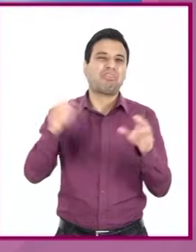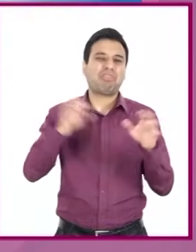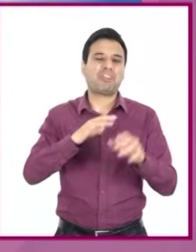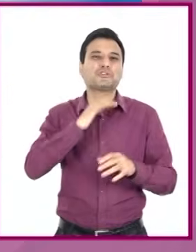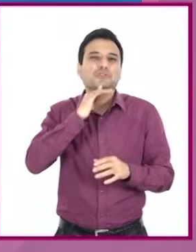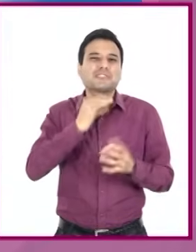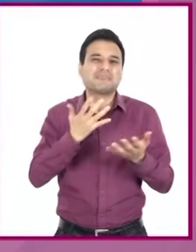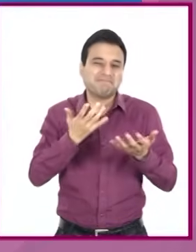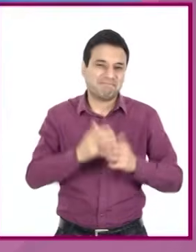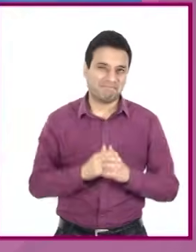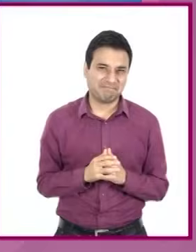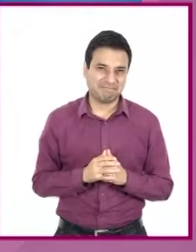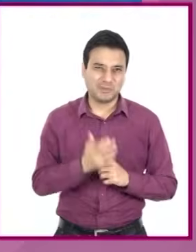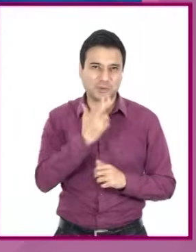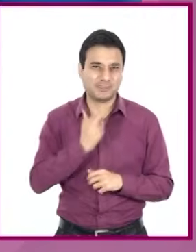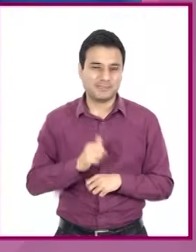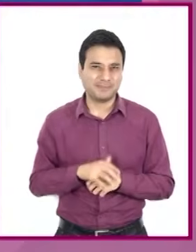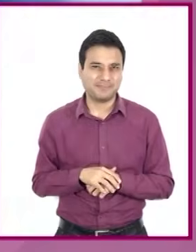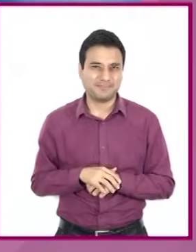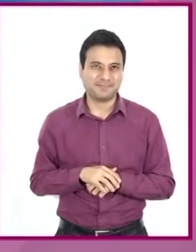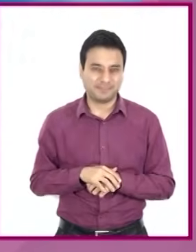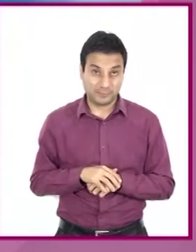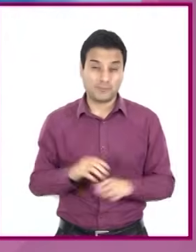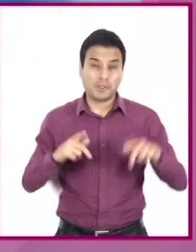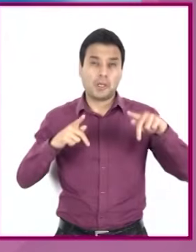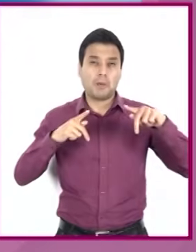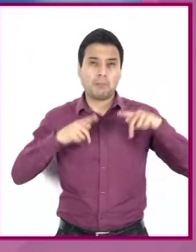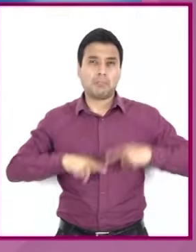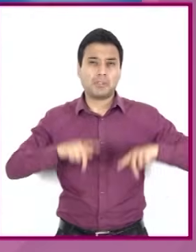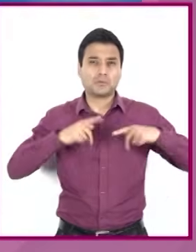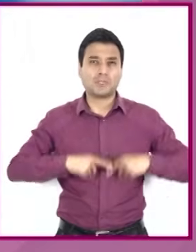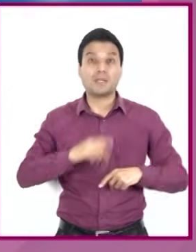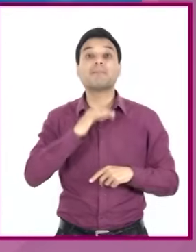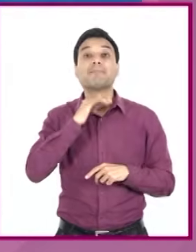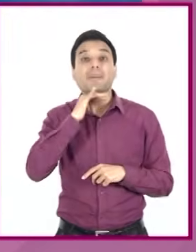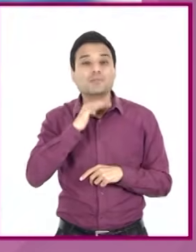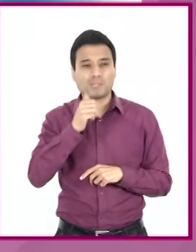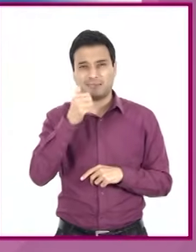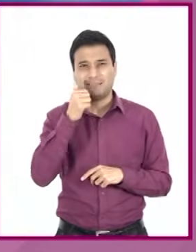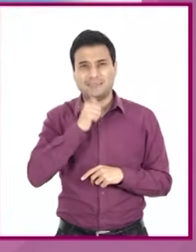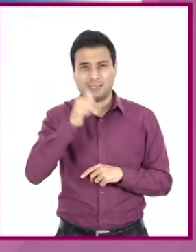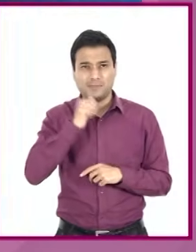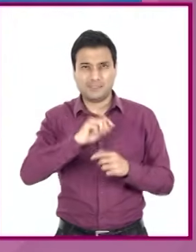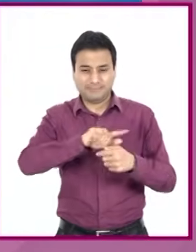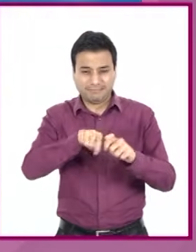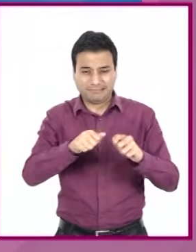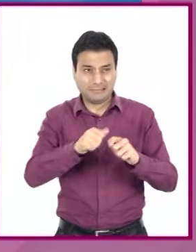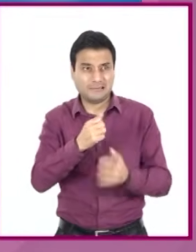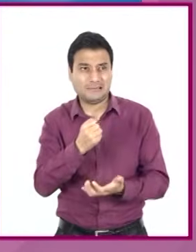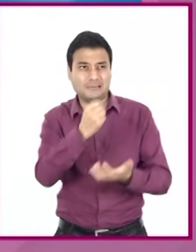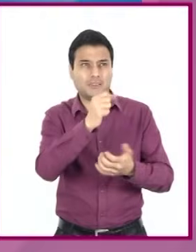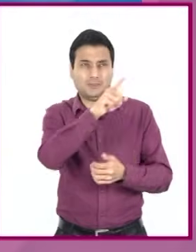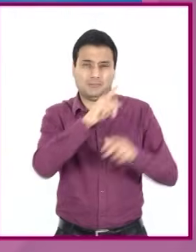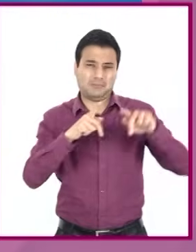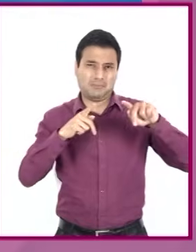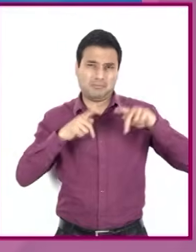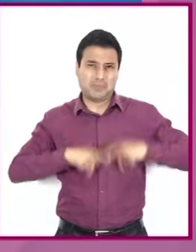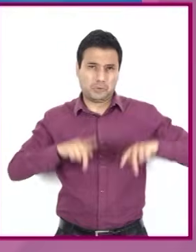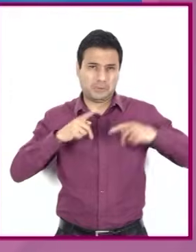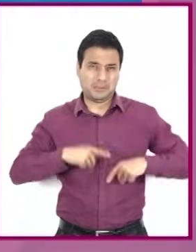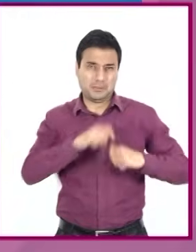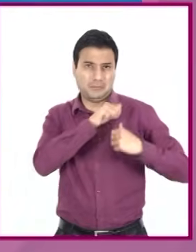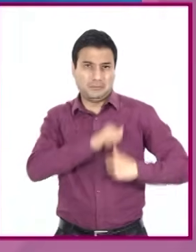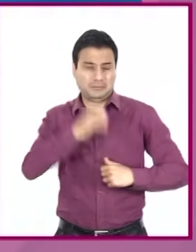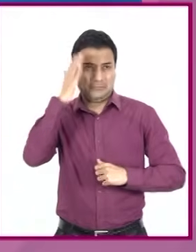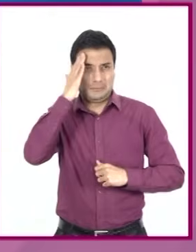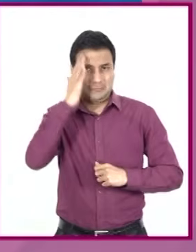intención de desechar. Lo que inmediatamente pensamos hacer con ella es entregarla a los encargados de recolectar basura para deshacerse